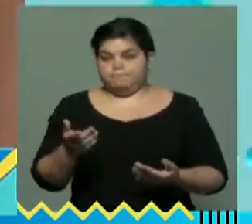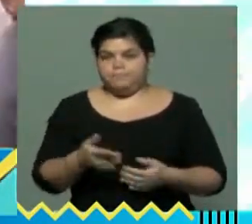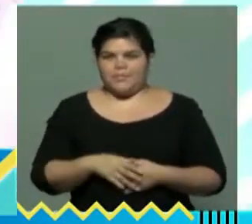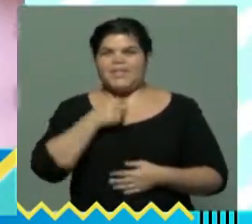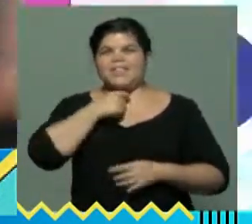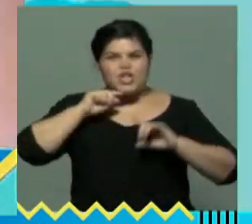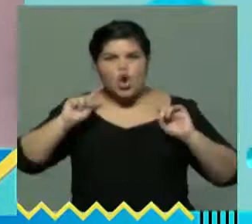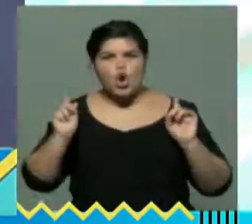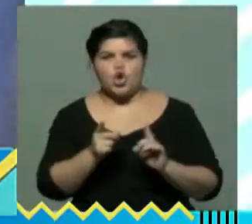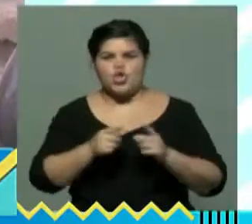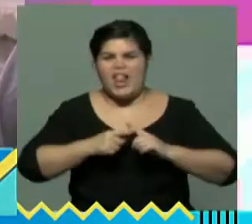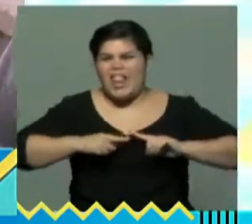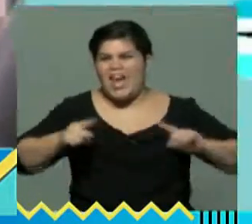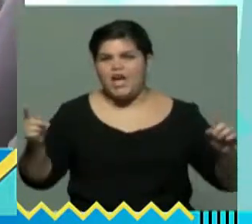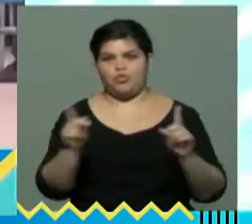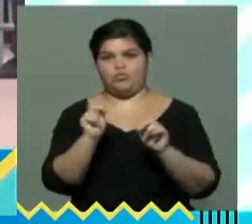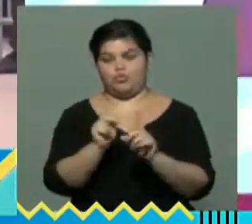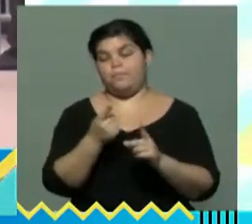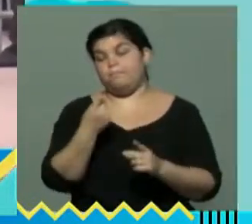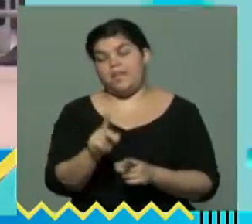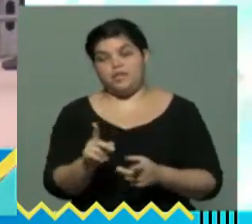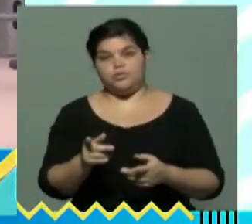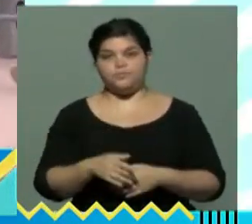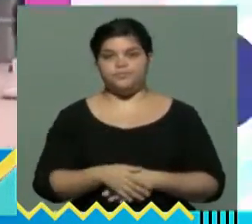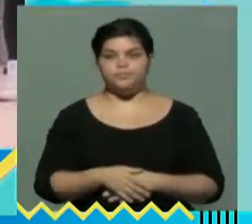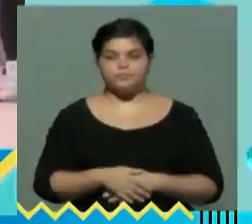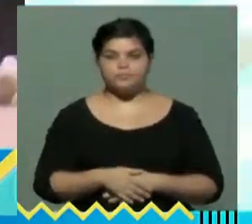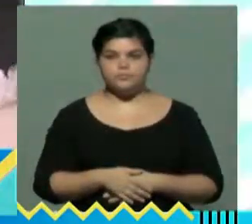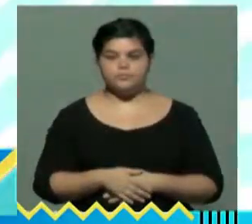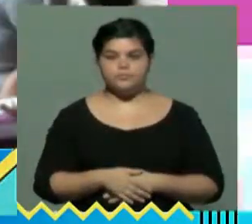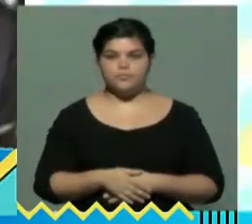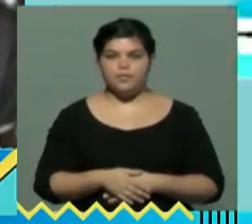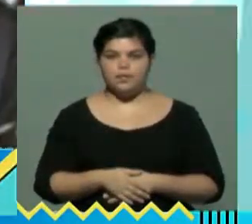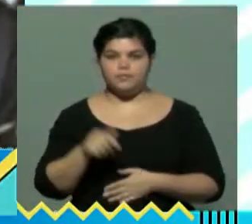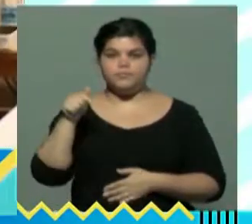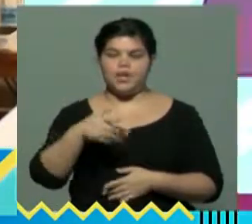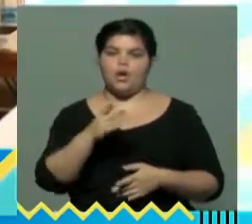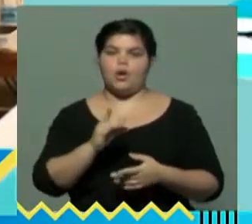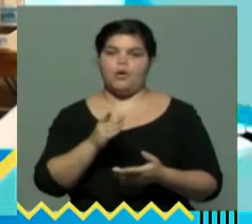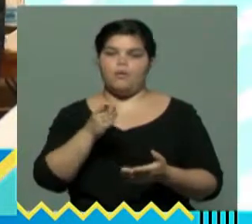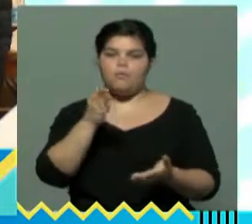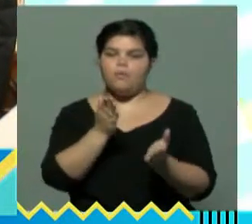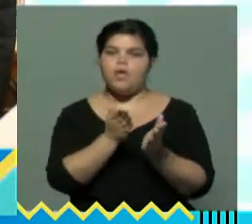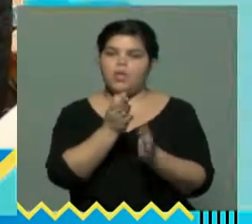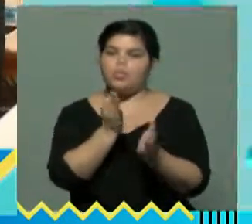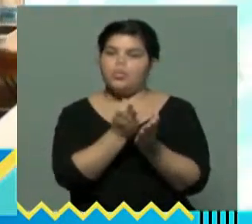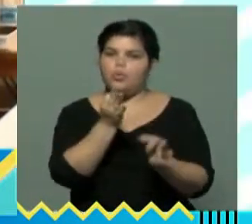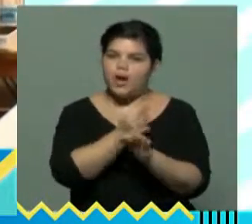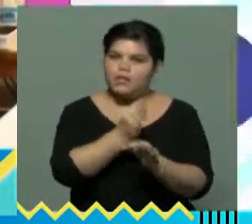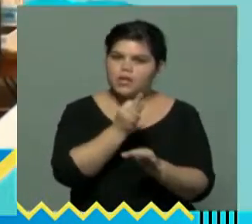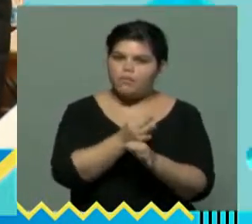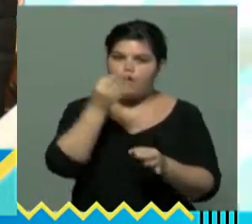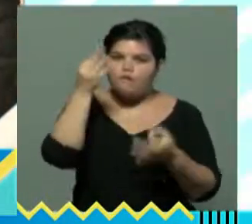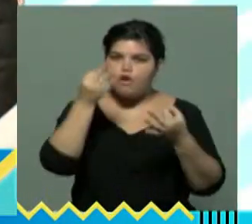corta, no lo quiero hacer muy larguito, pero en la misión del sistema educativo formal en el mundo no es